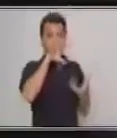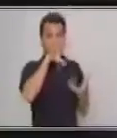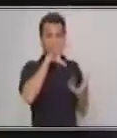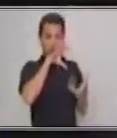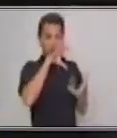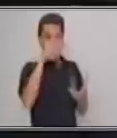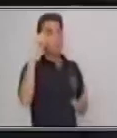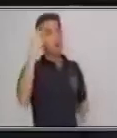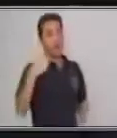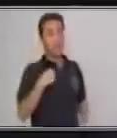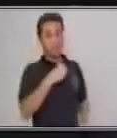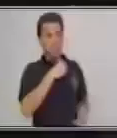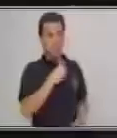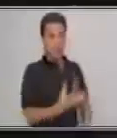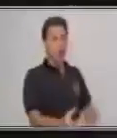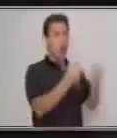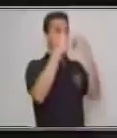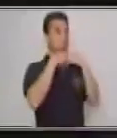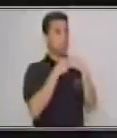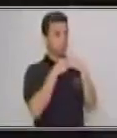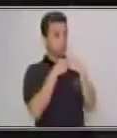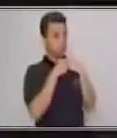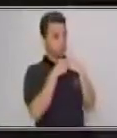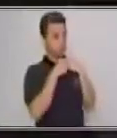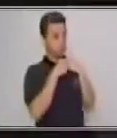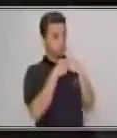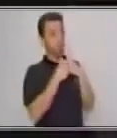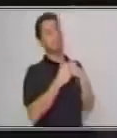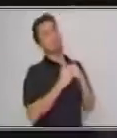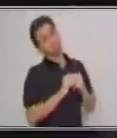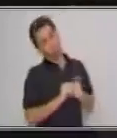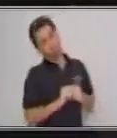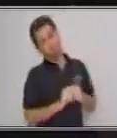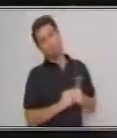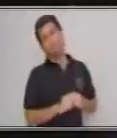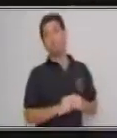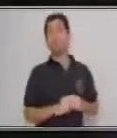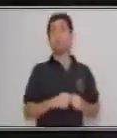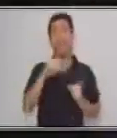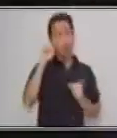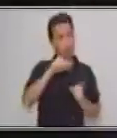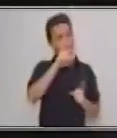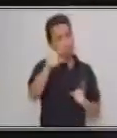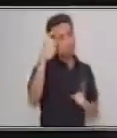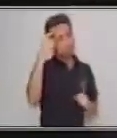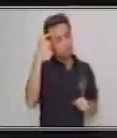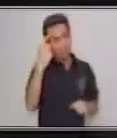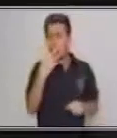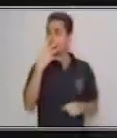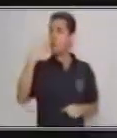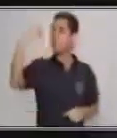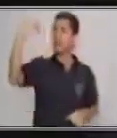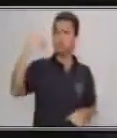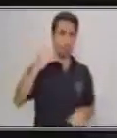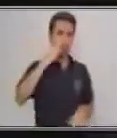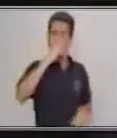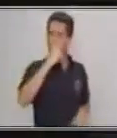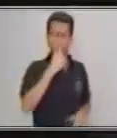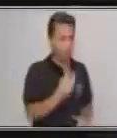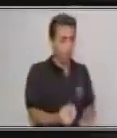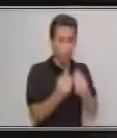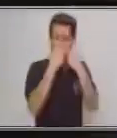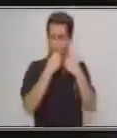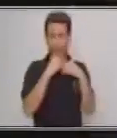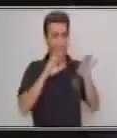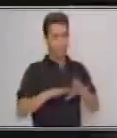para comerla mejor. Ahora piensen ustedes, ningún lobo puede comerse a una niña. Todo el